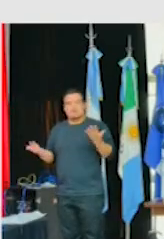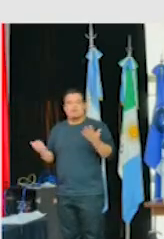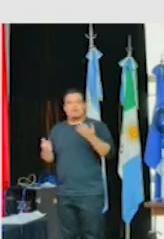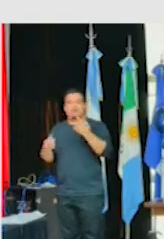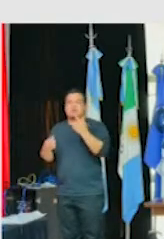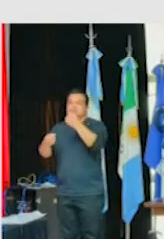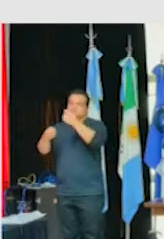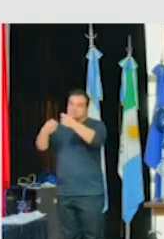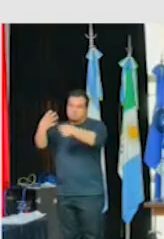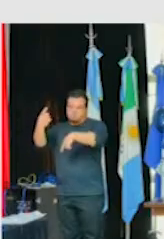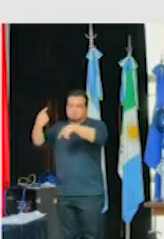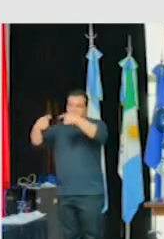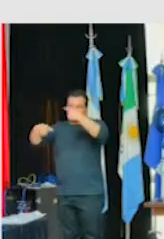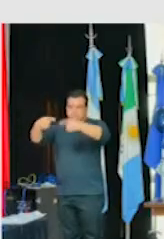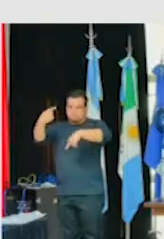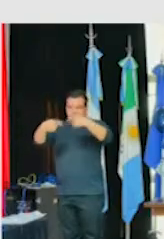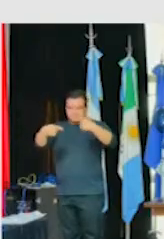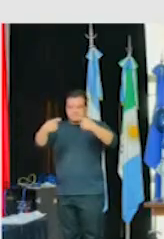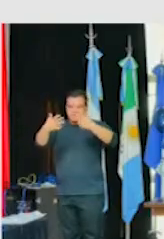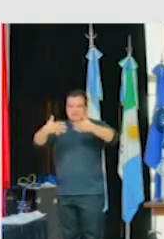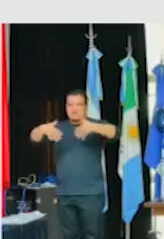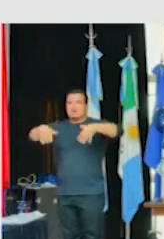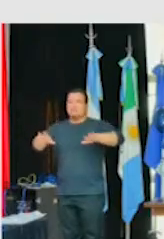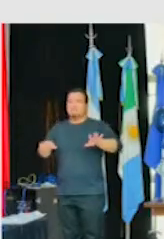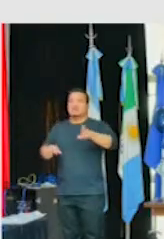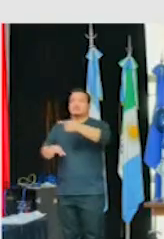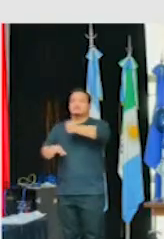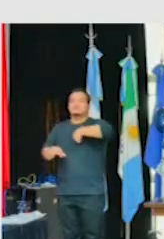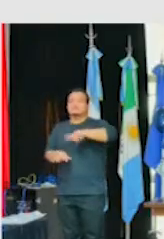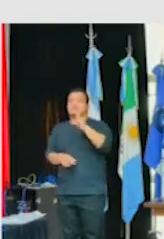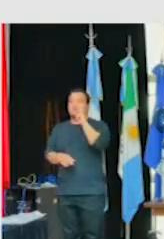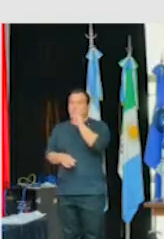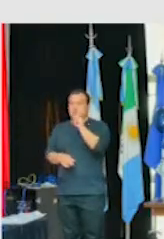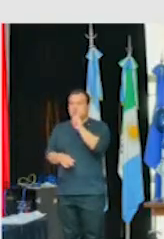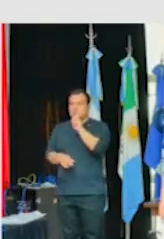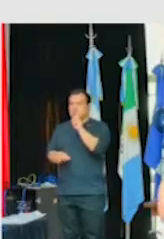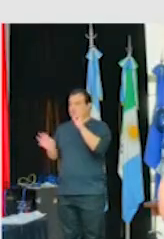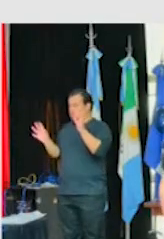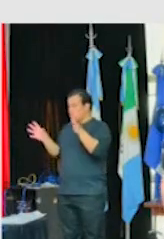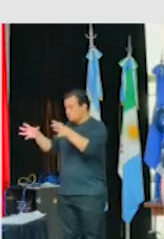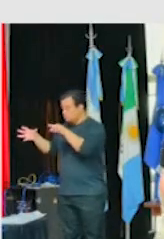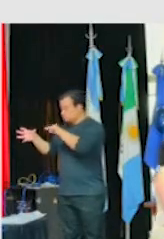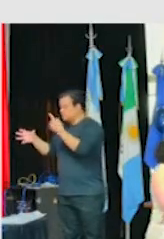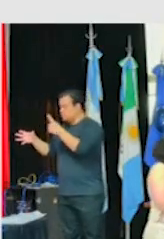de cuestiones que por ahí no miramos, miramos la humanización de espalda al médico.